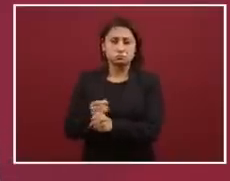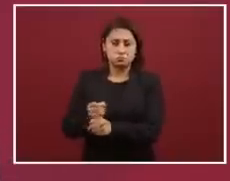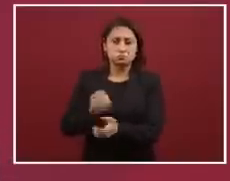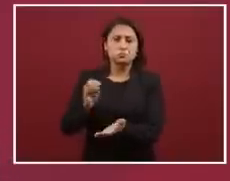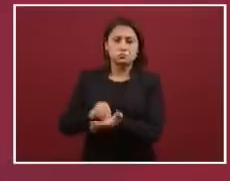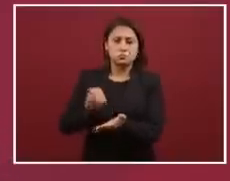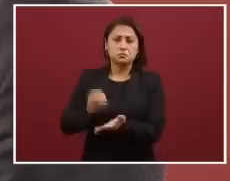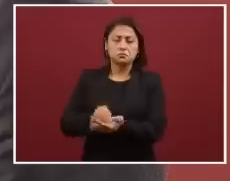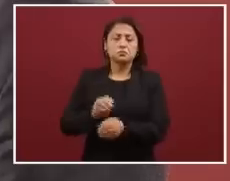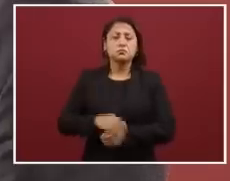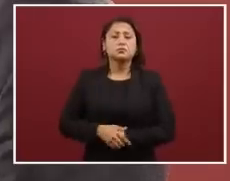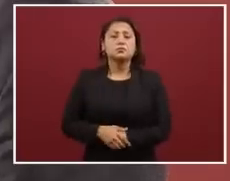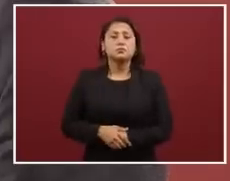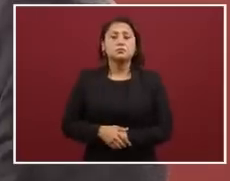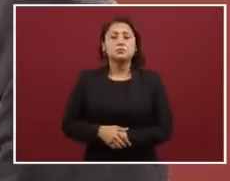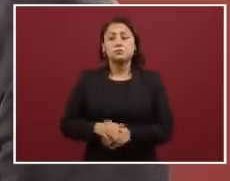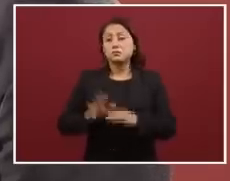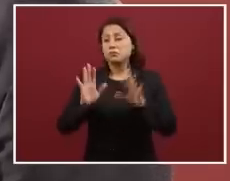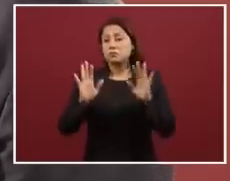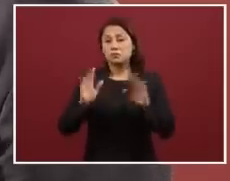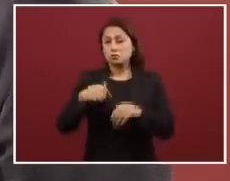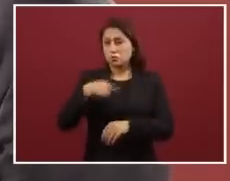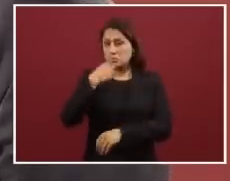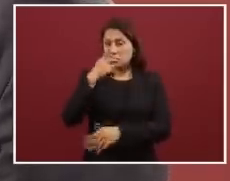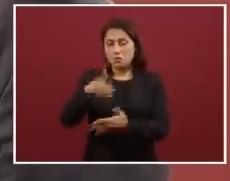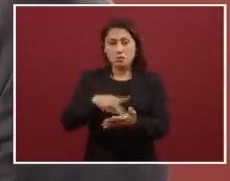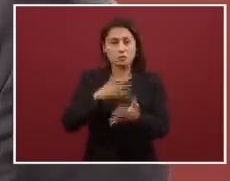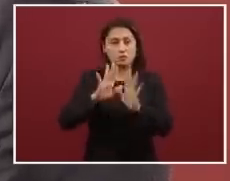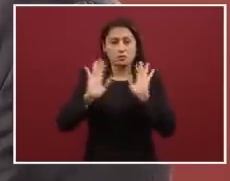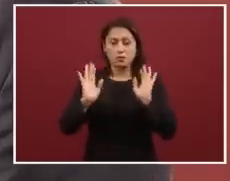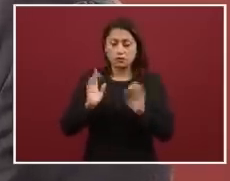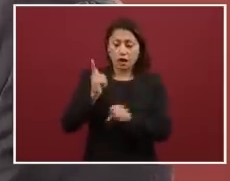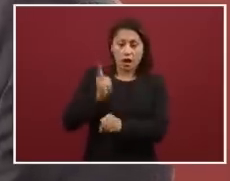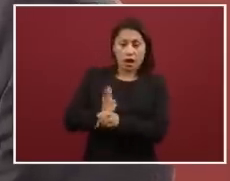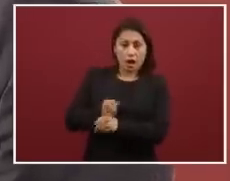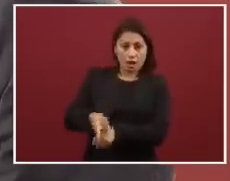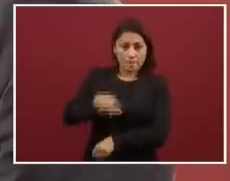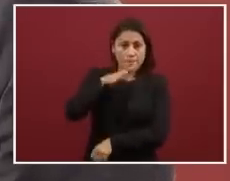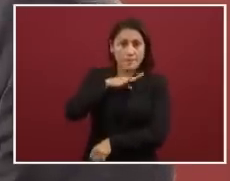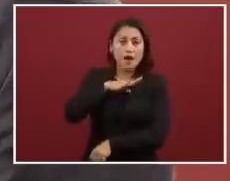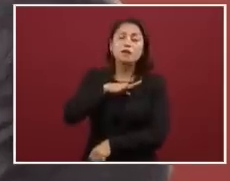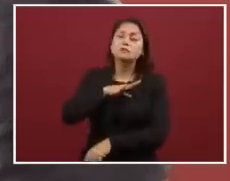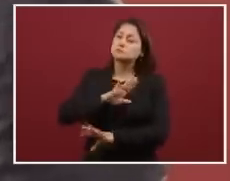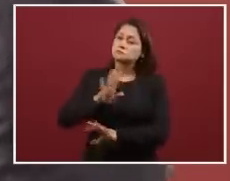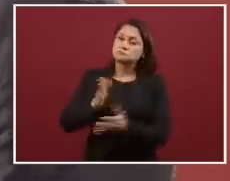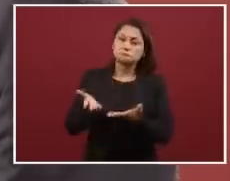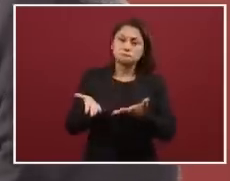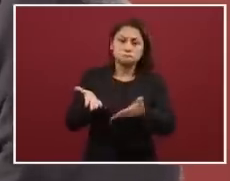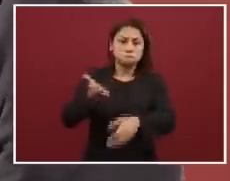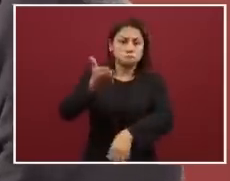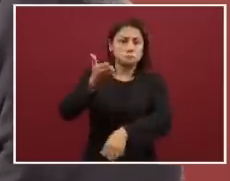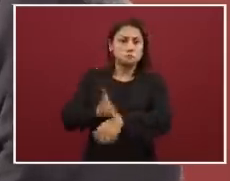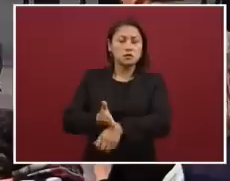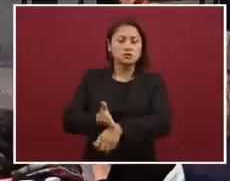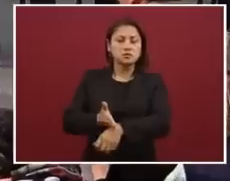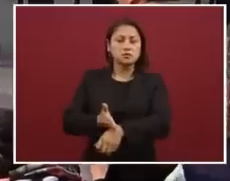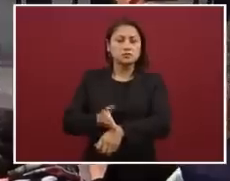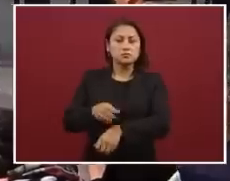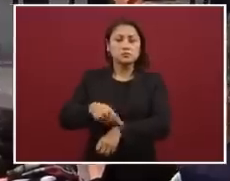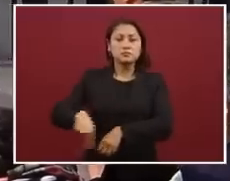Insisto, si se da el delito, si se tipifica y eso, tendría que proceder. No vamos a tolerar a nadie sobre la ley,